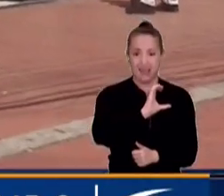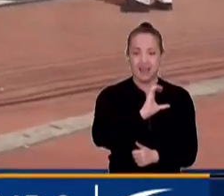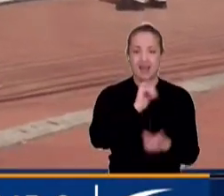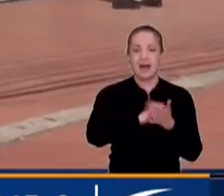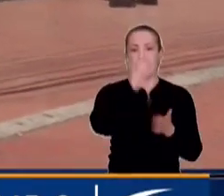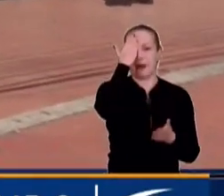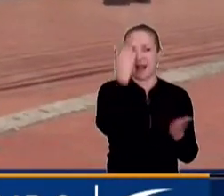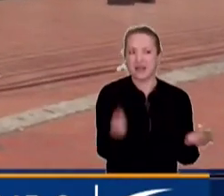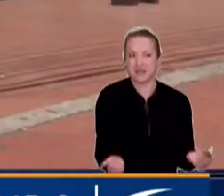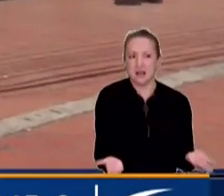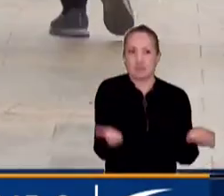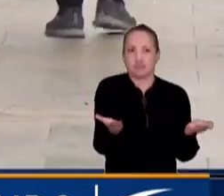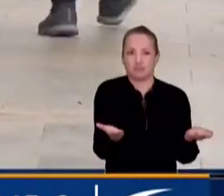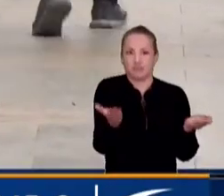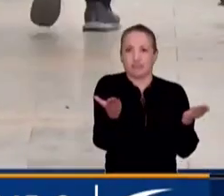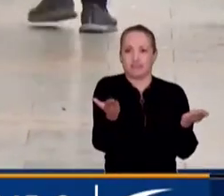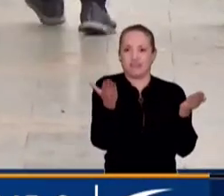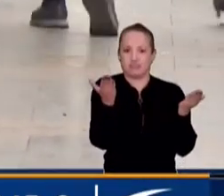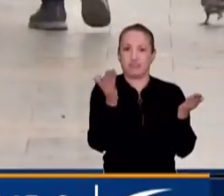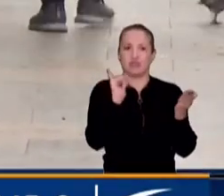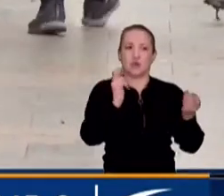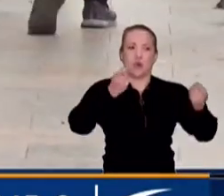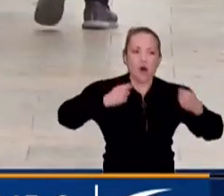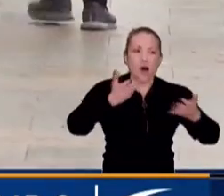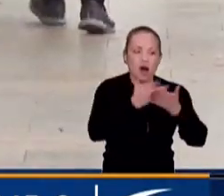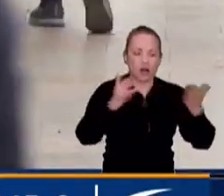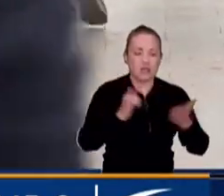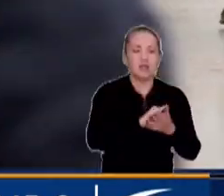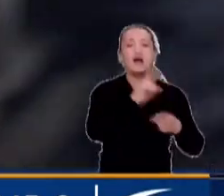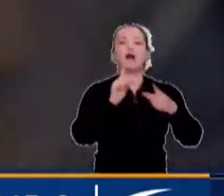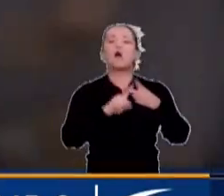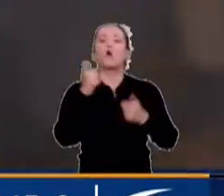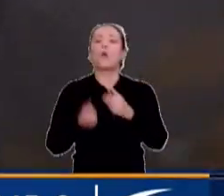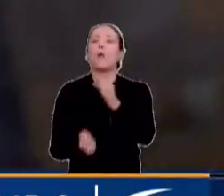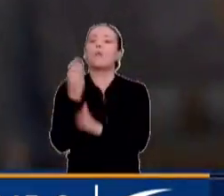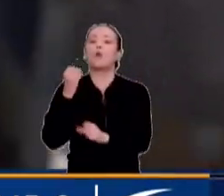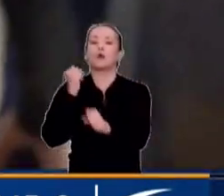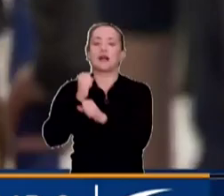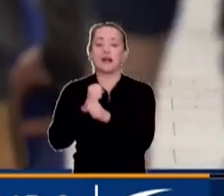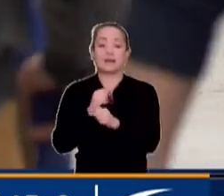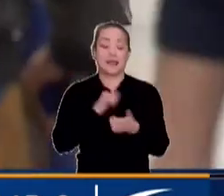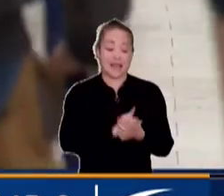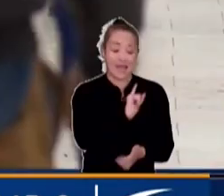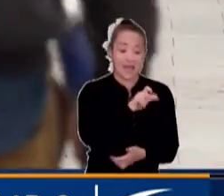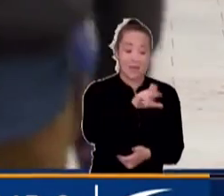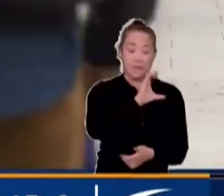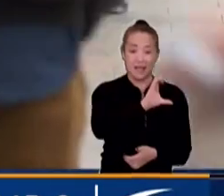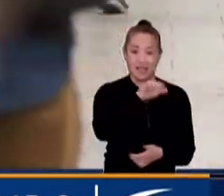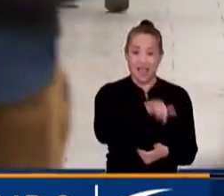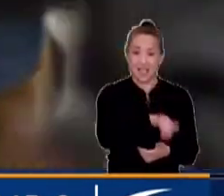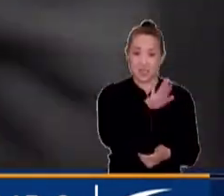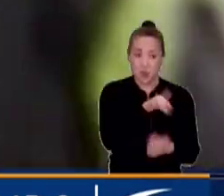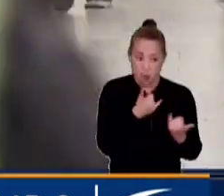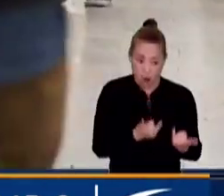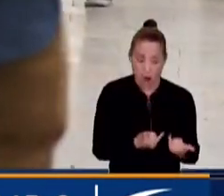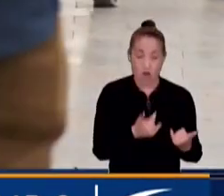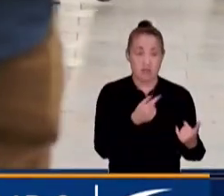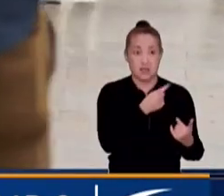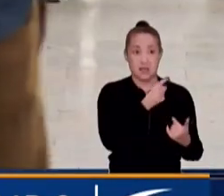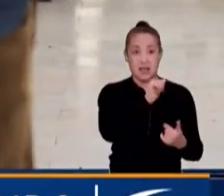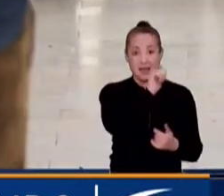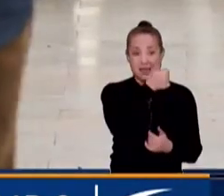mide la inflación, y la productividad laboral. El índice de precios al consumidor, que cerró en